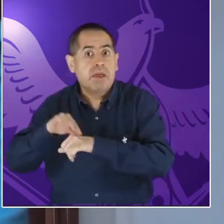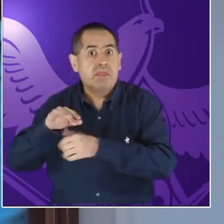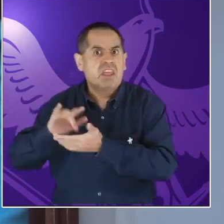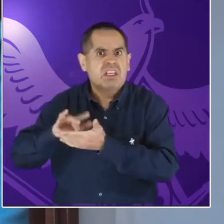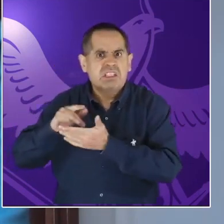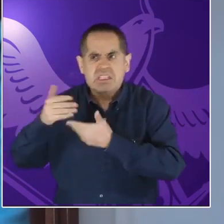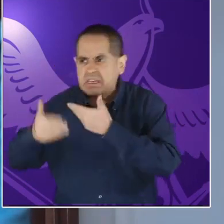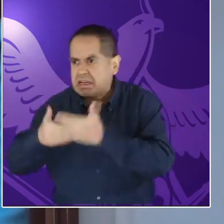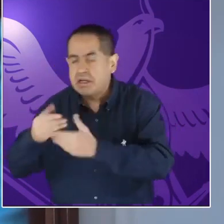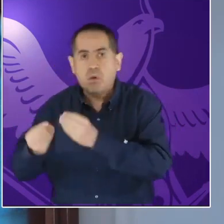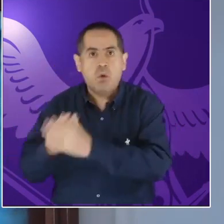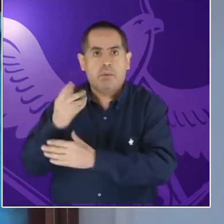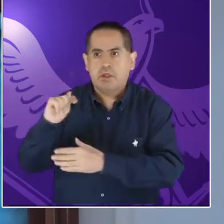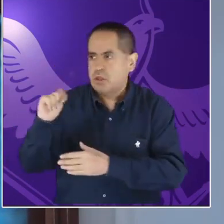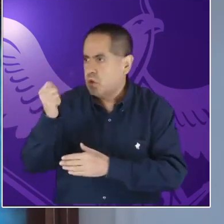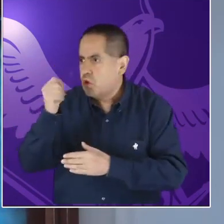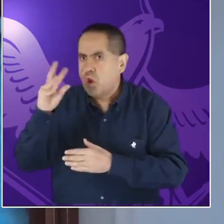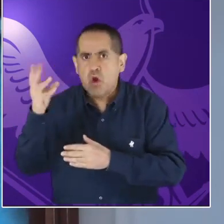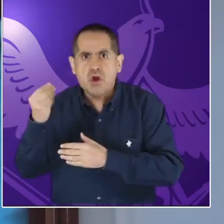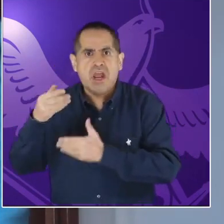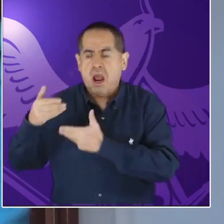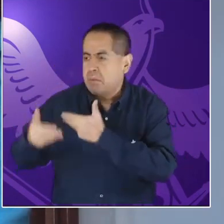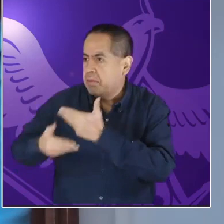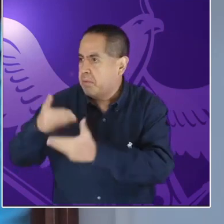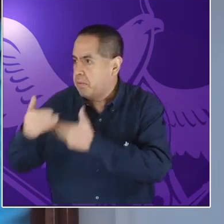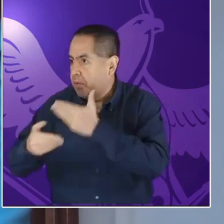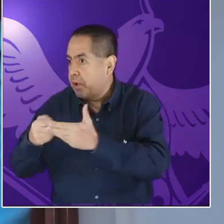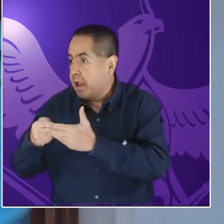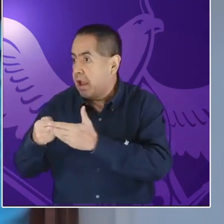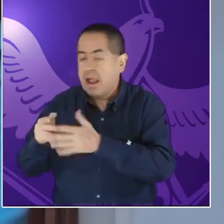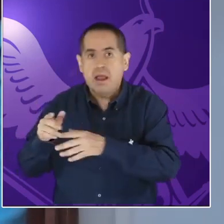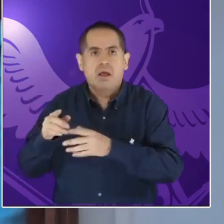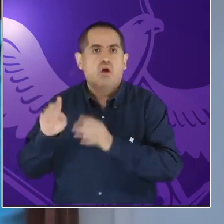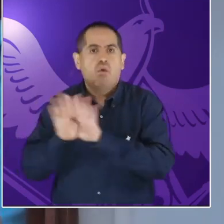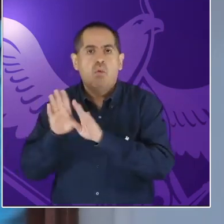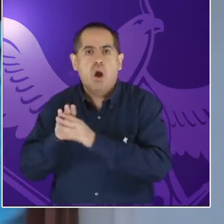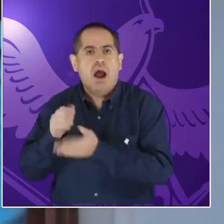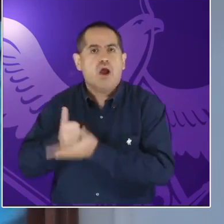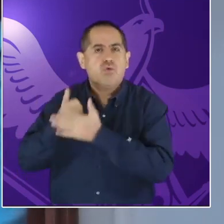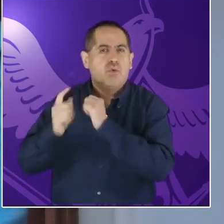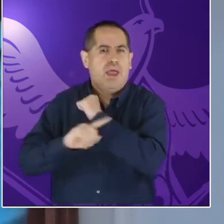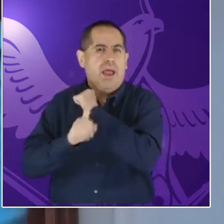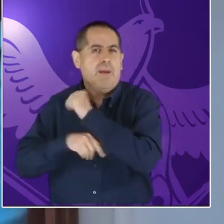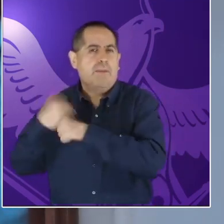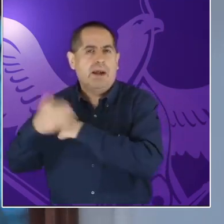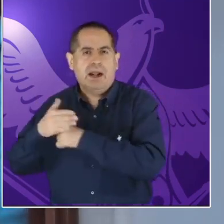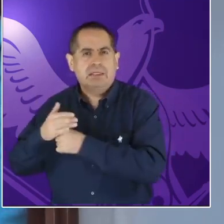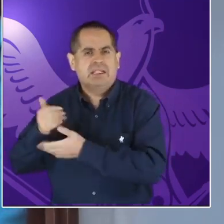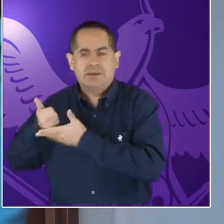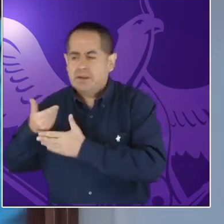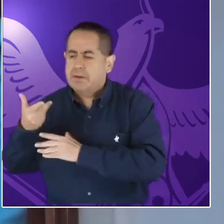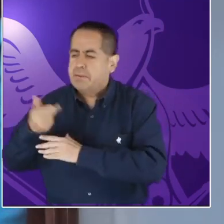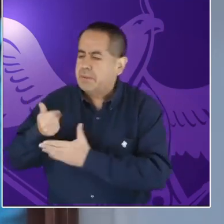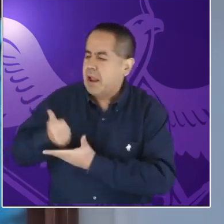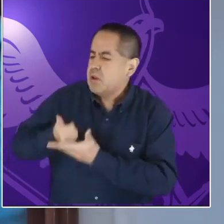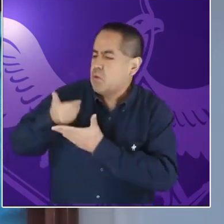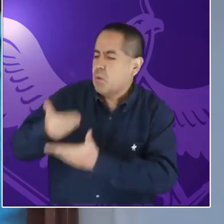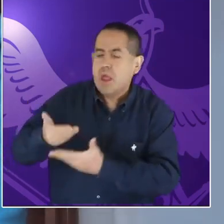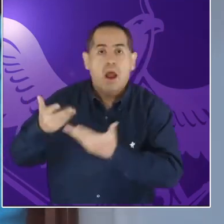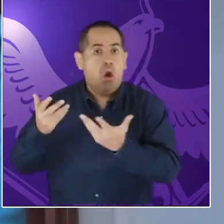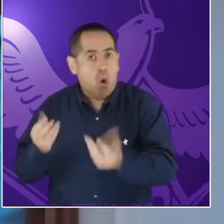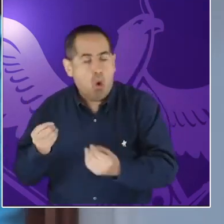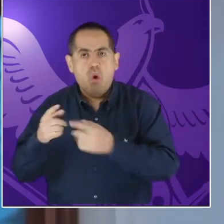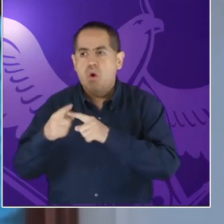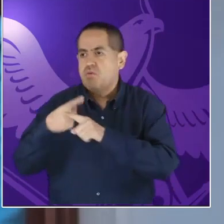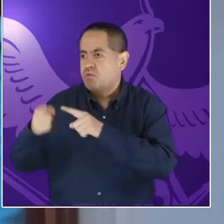nuevas tecnologías, las técnicas de reproducción asistida, el reconocimiento de ciertos derechos de personas